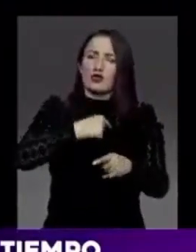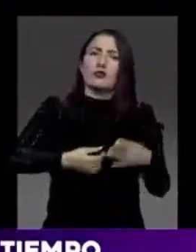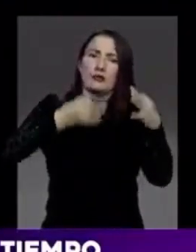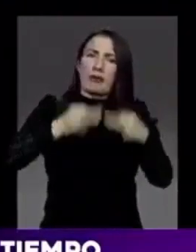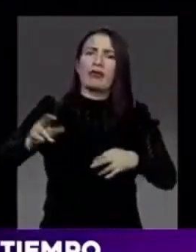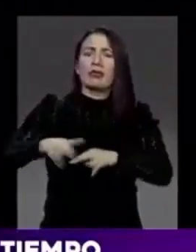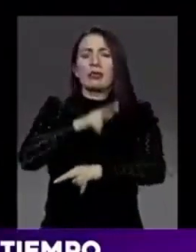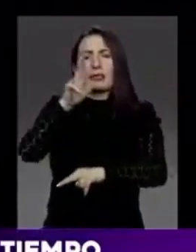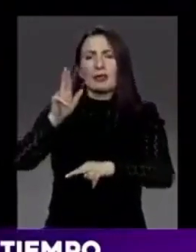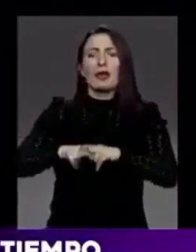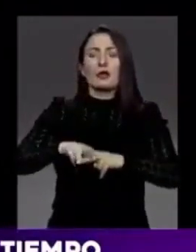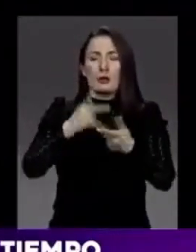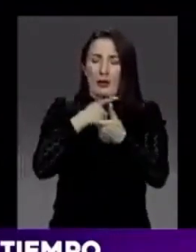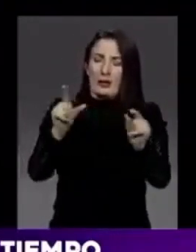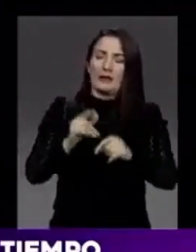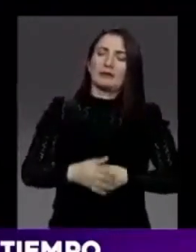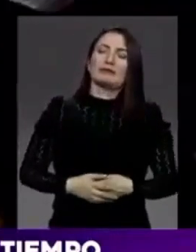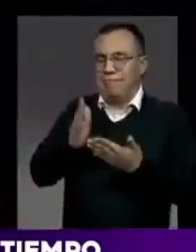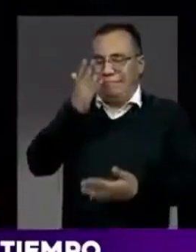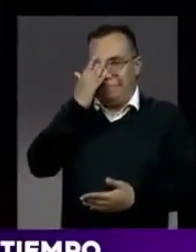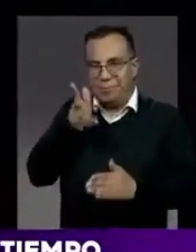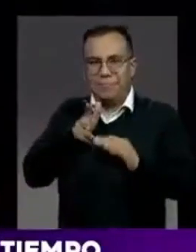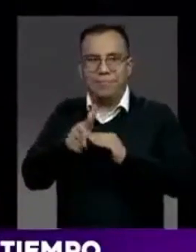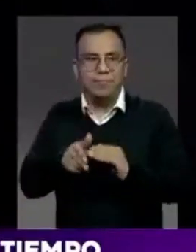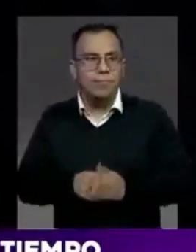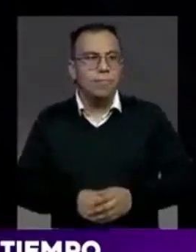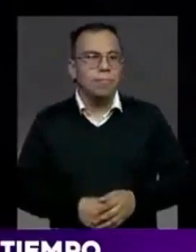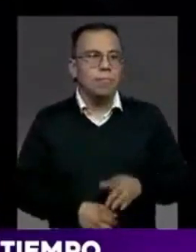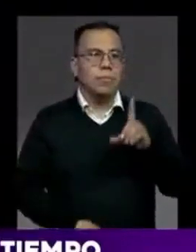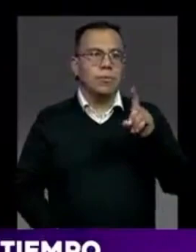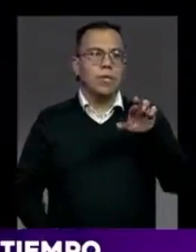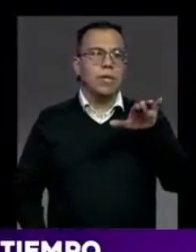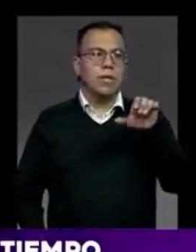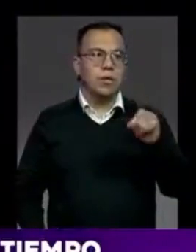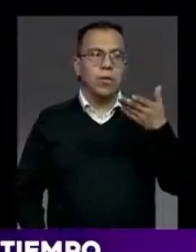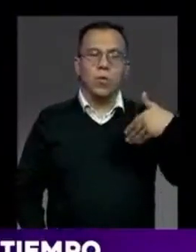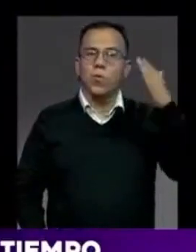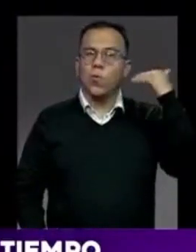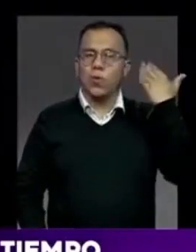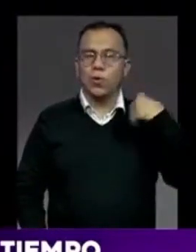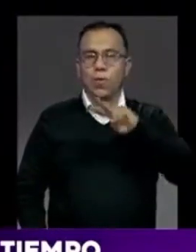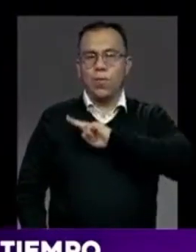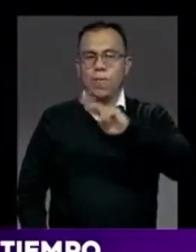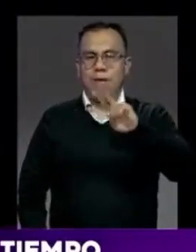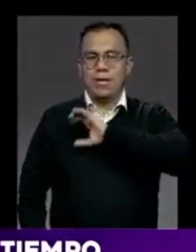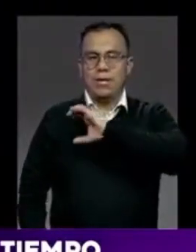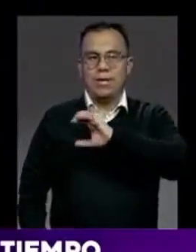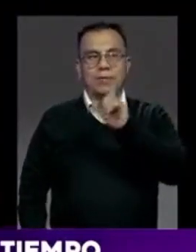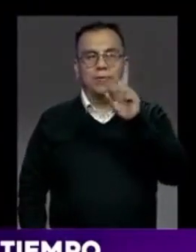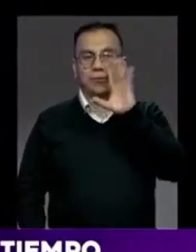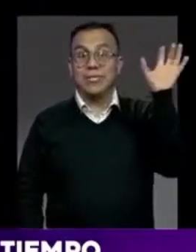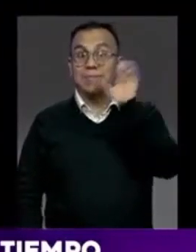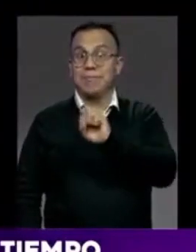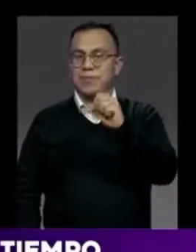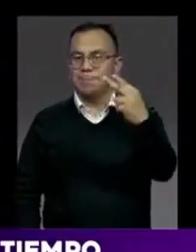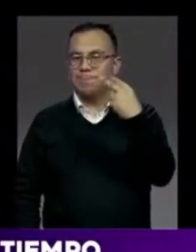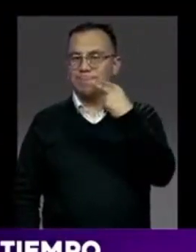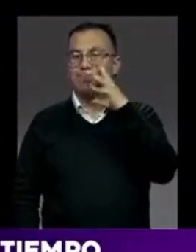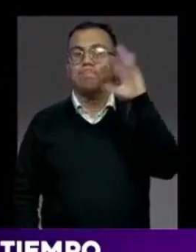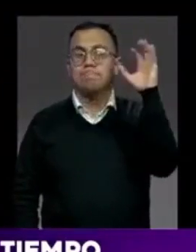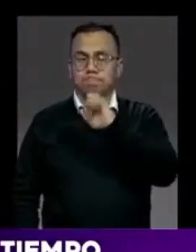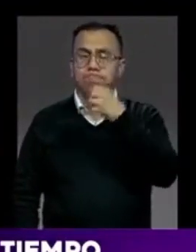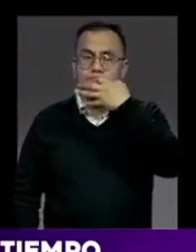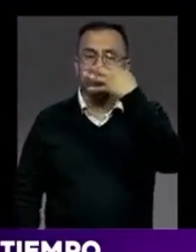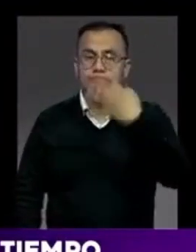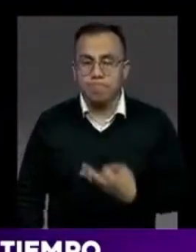natural y debe ser libre a todas las regiones estaría como diríamos en el valle del cauca usted me pillo y es cierto